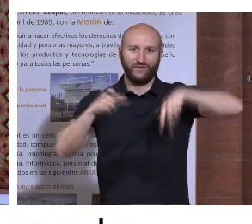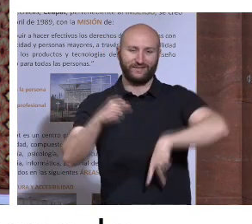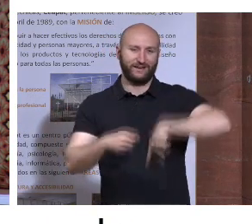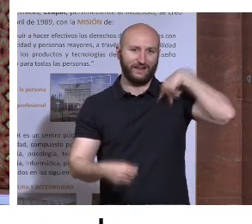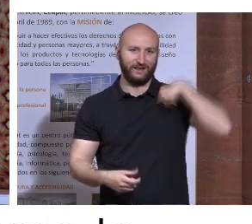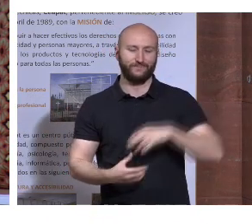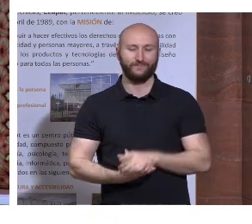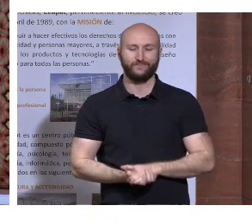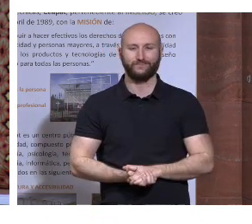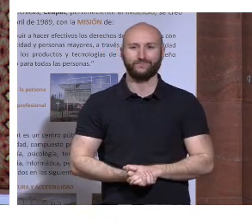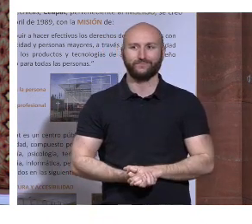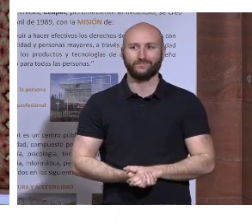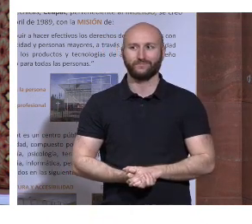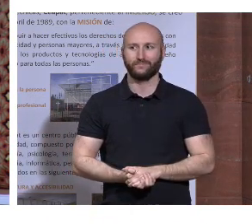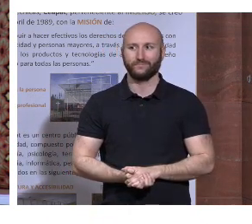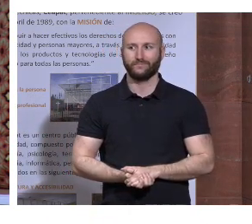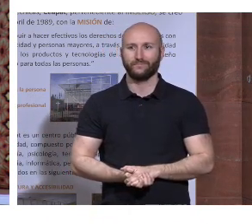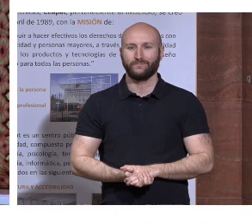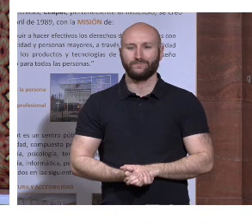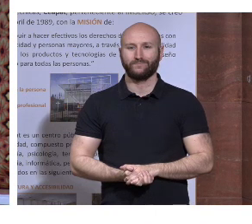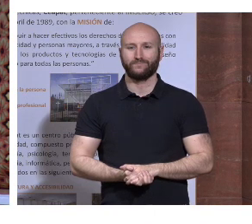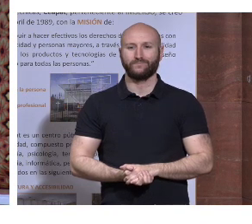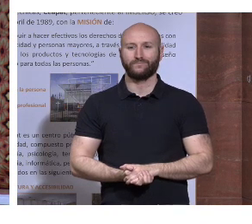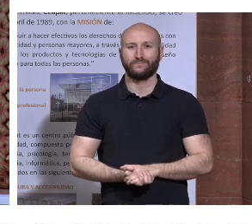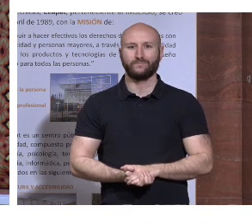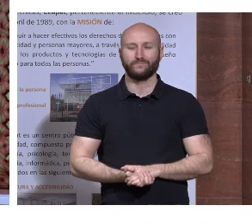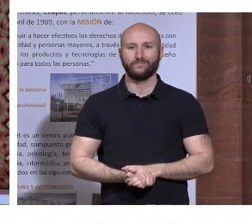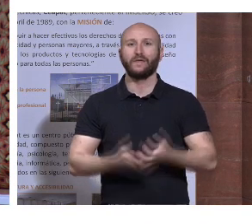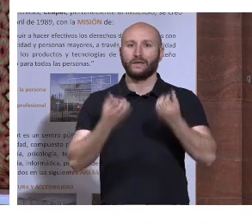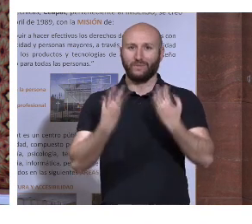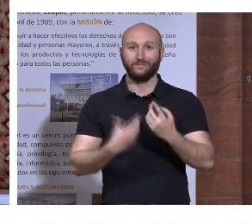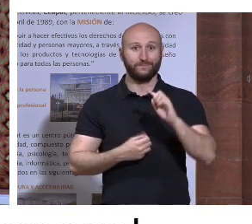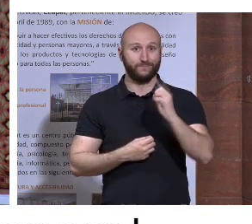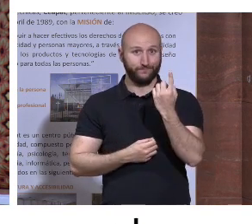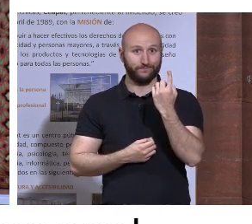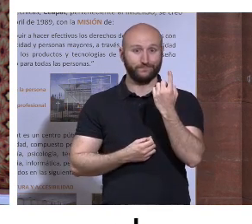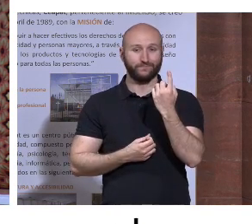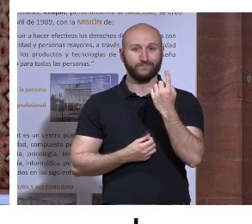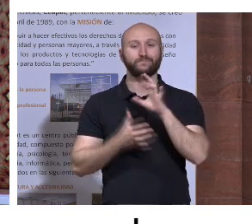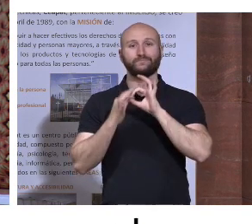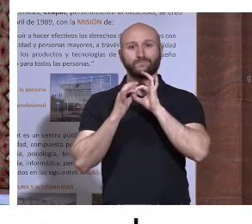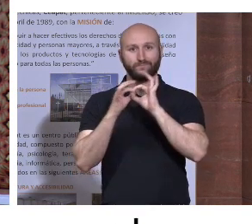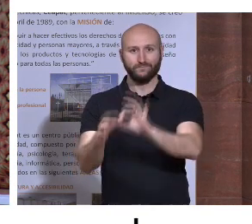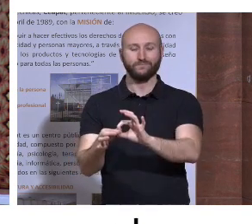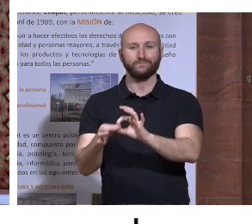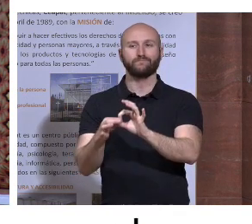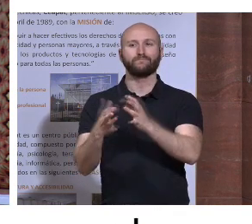personas de la población en general. Bien, una de ellas está relacionada